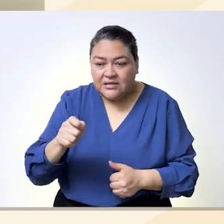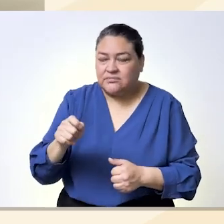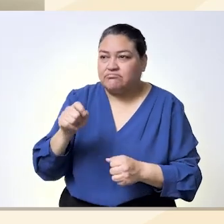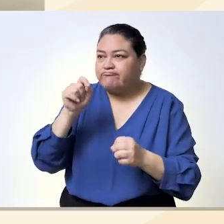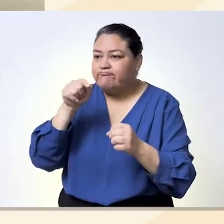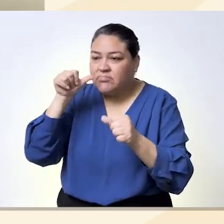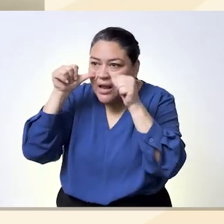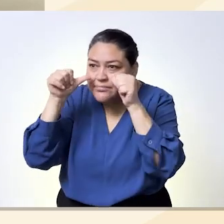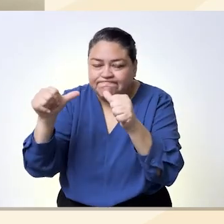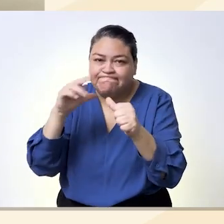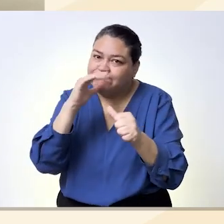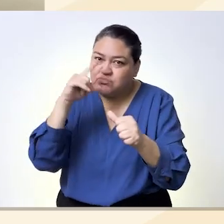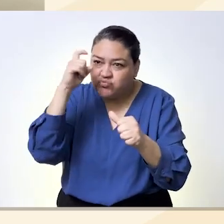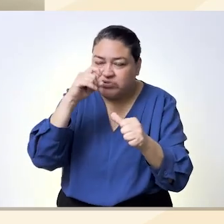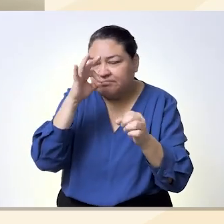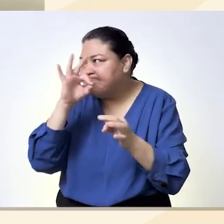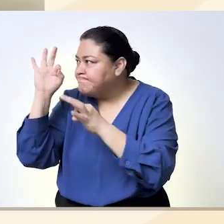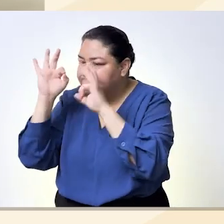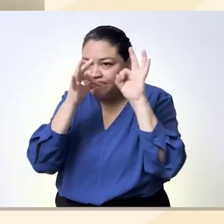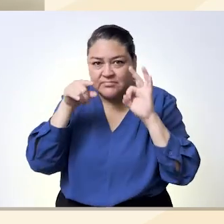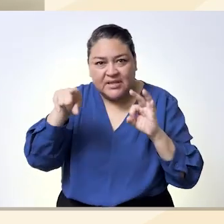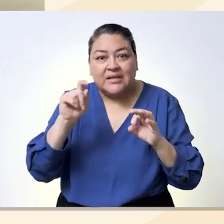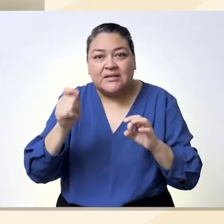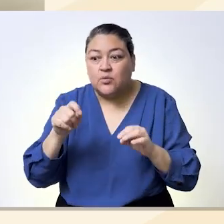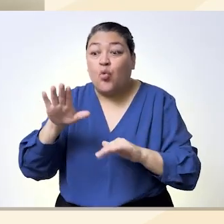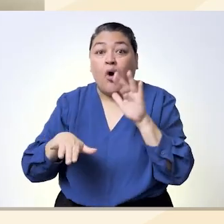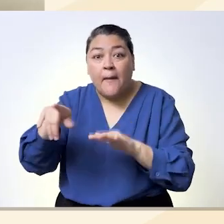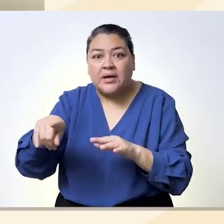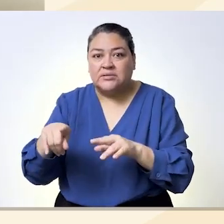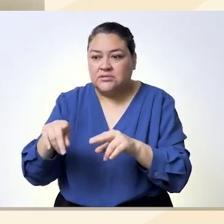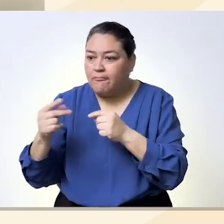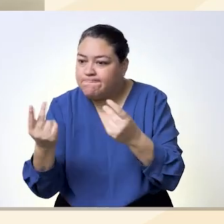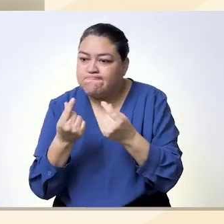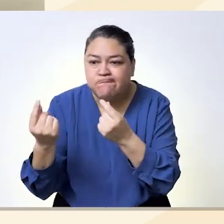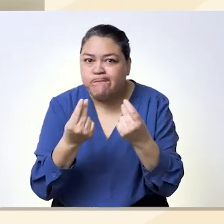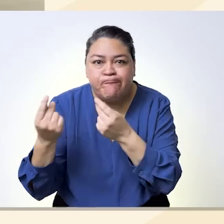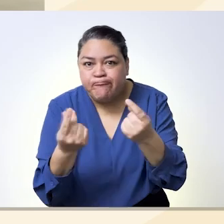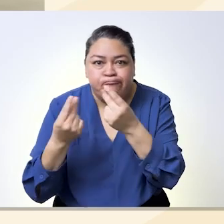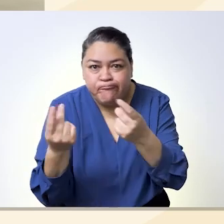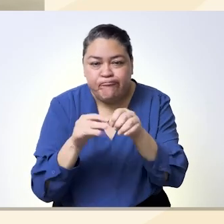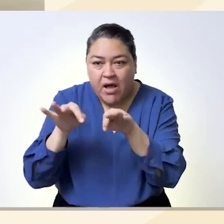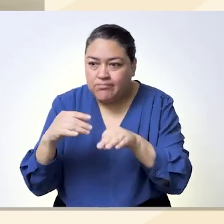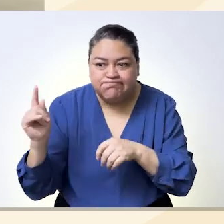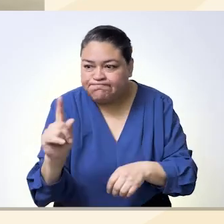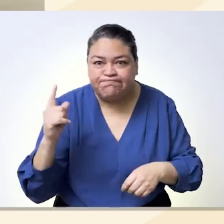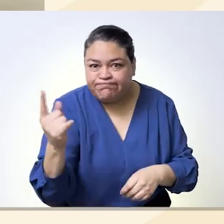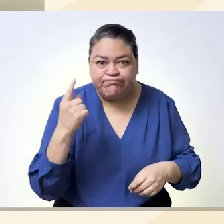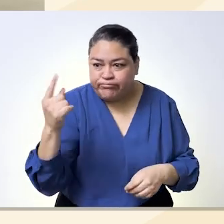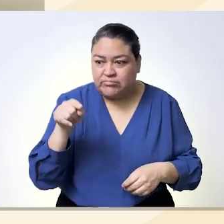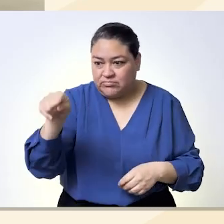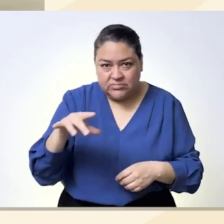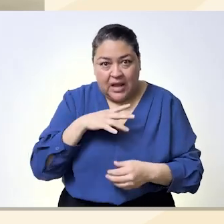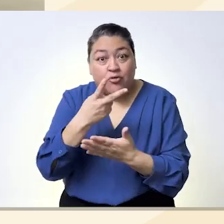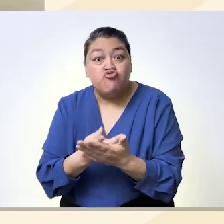¿no? Dejar de usar la T de trastorno para simplemente pasar a atención divergente e hiperactividad. Es súper común,